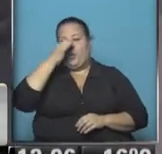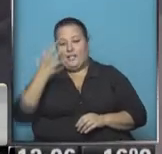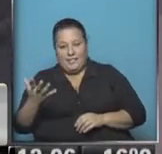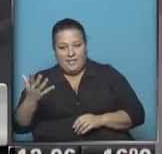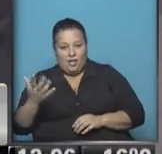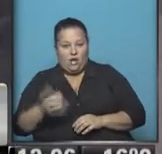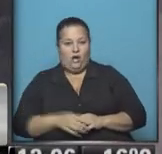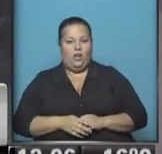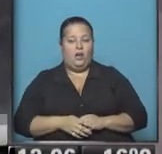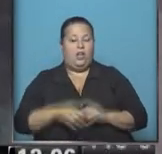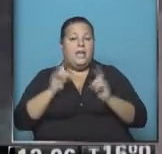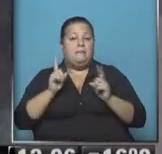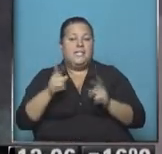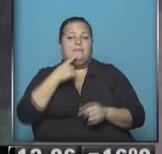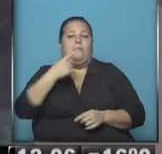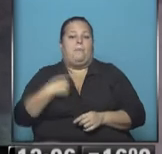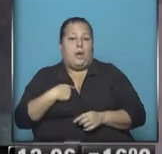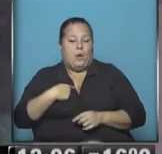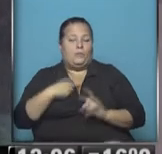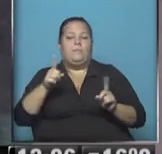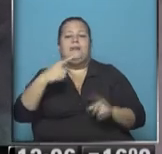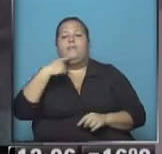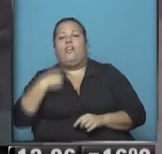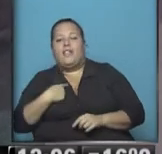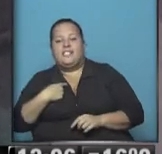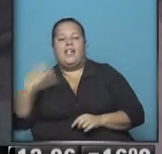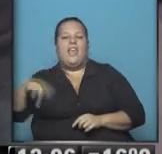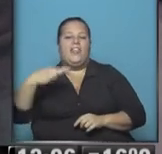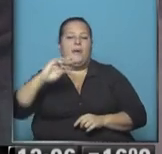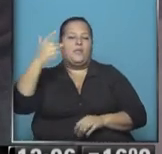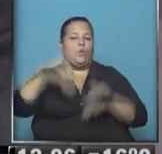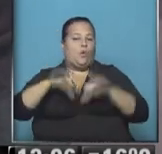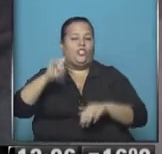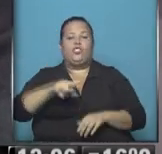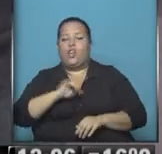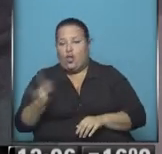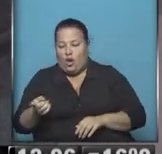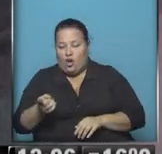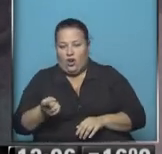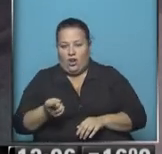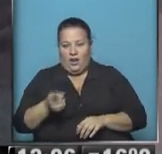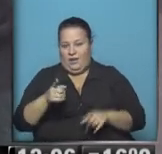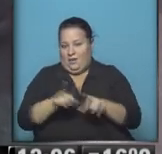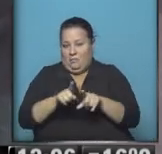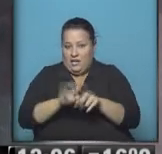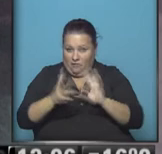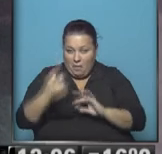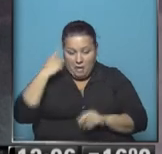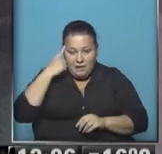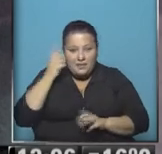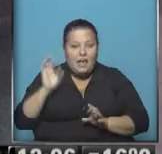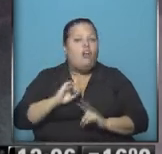25, los mismos que nos preguntan o los mismos que nos dicen si debería haber balotaje o no, ¿estarían con la misma posición?